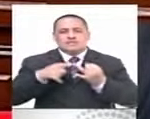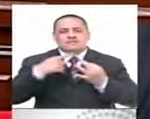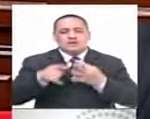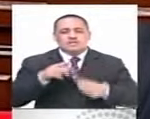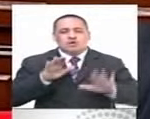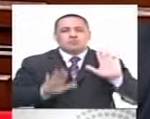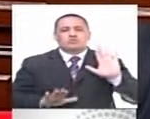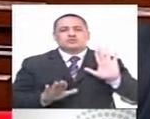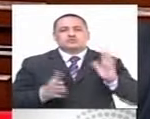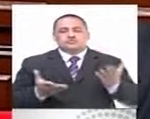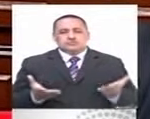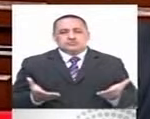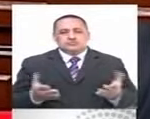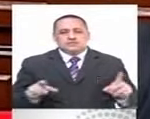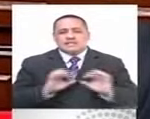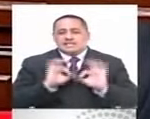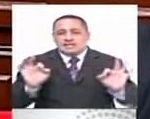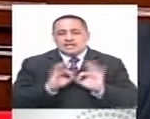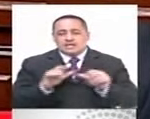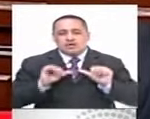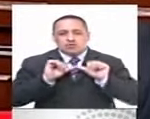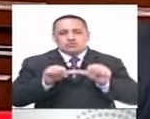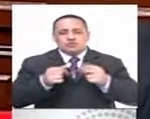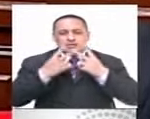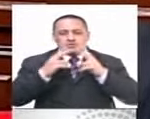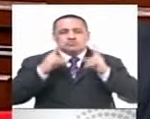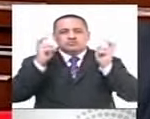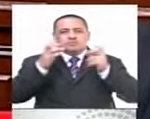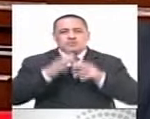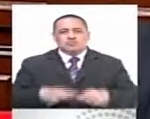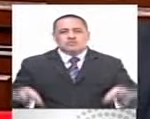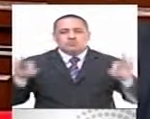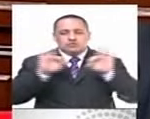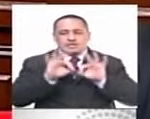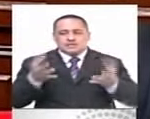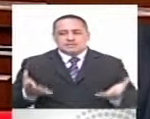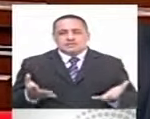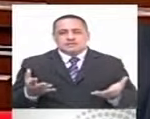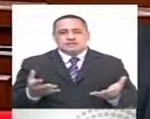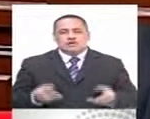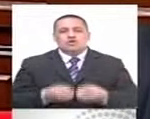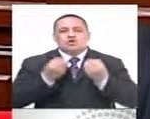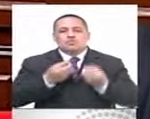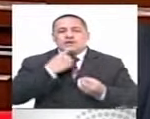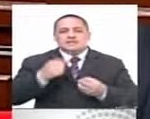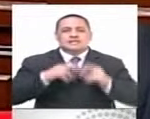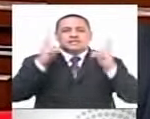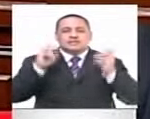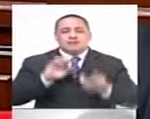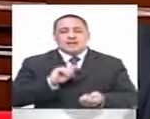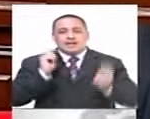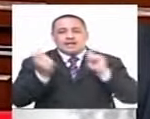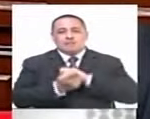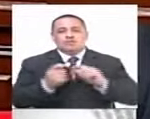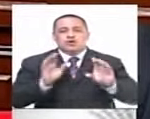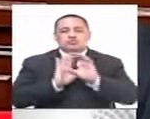compromisos, mientras no se haya tocado un tema muy importante como es el cambio de la Constitución.